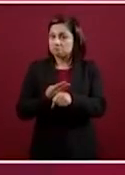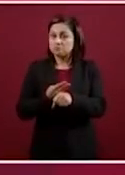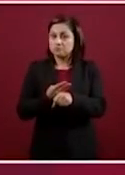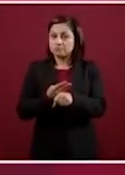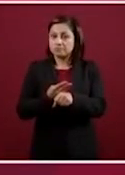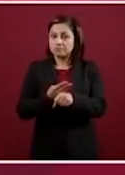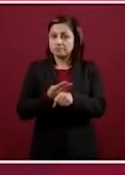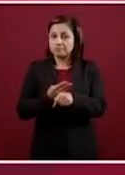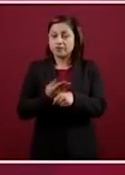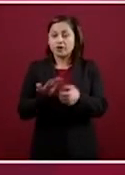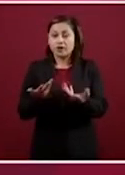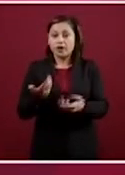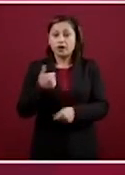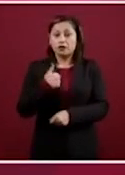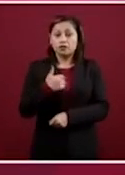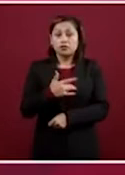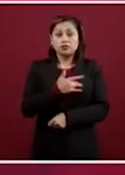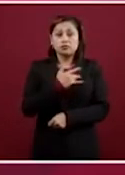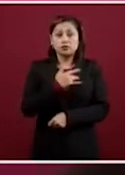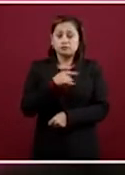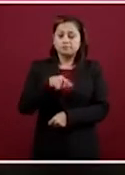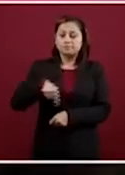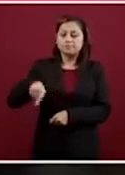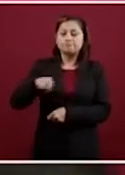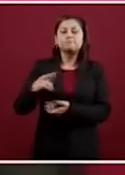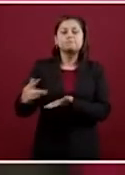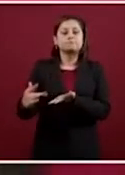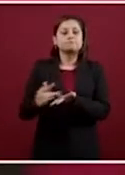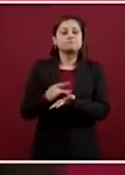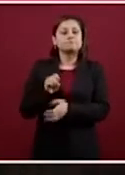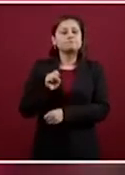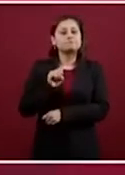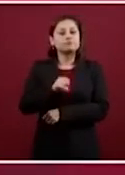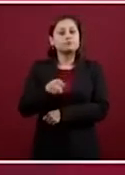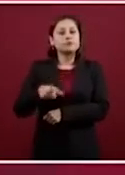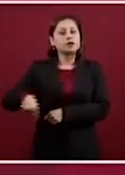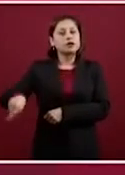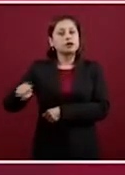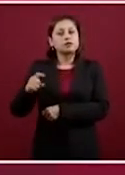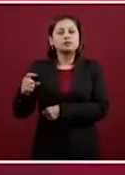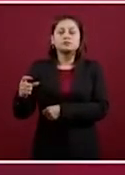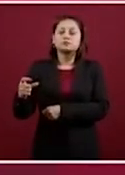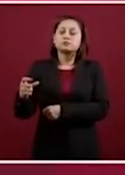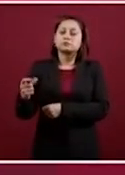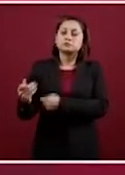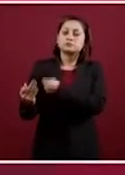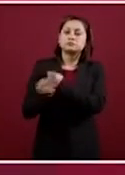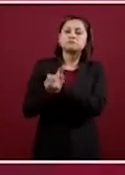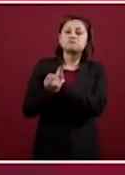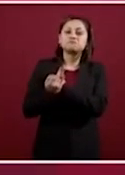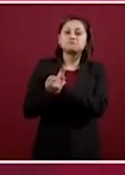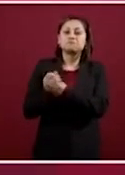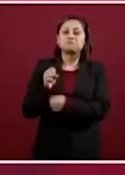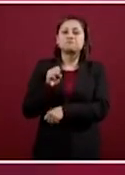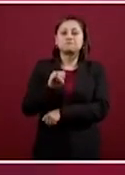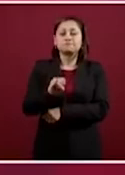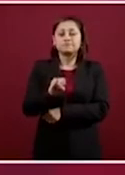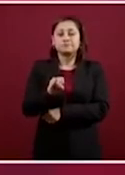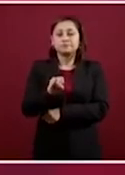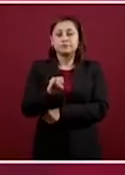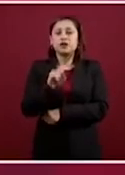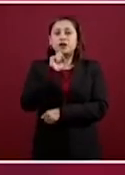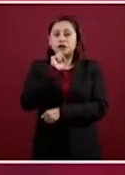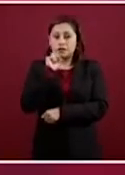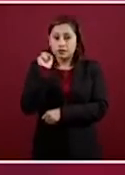que me siento muy apoyado muy protegido por ellos y desde luego por las